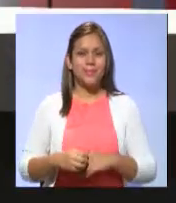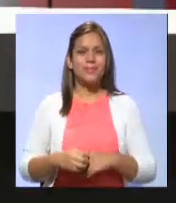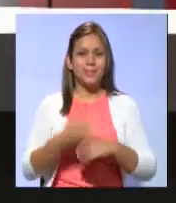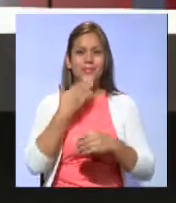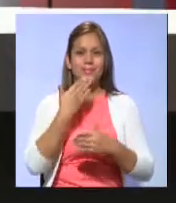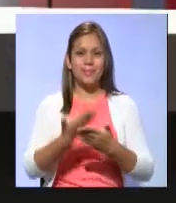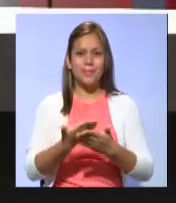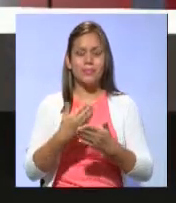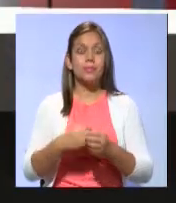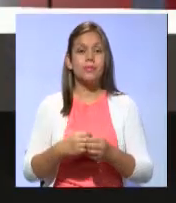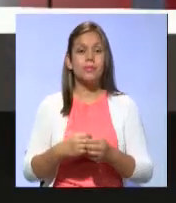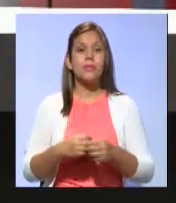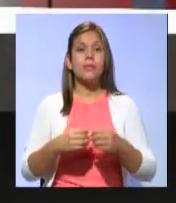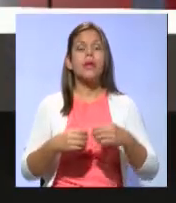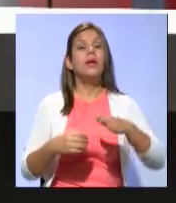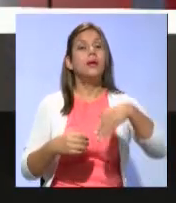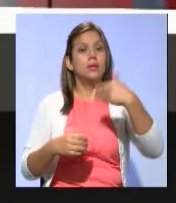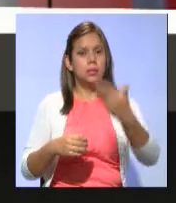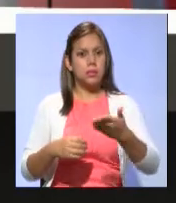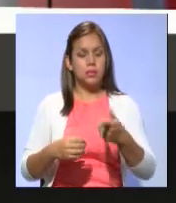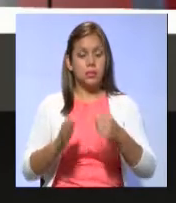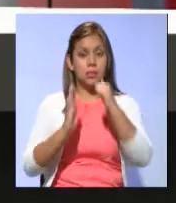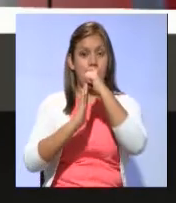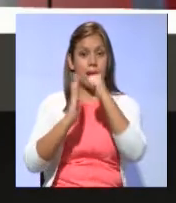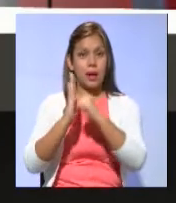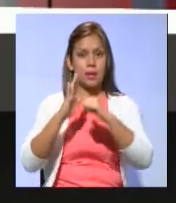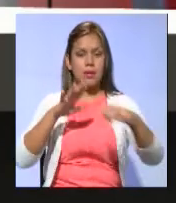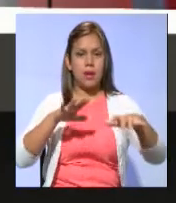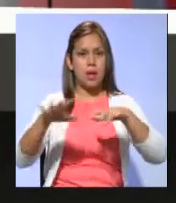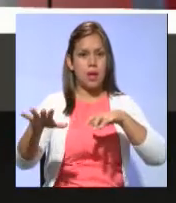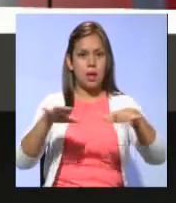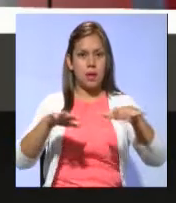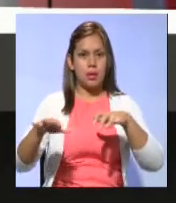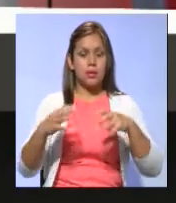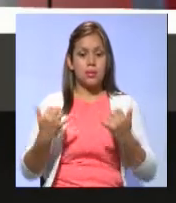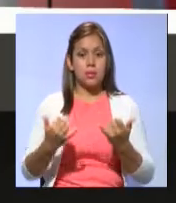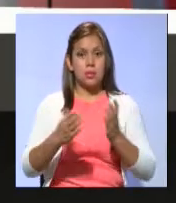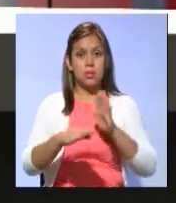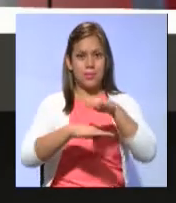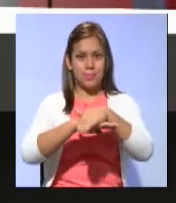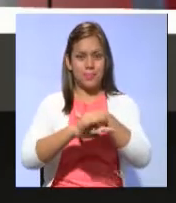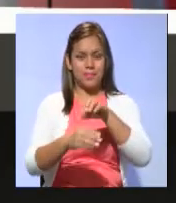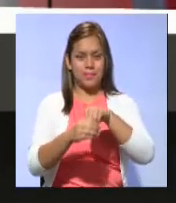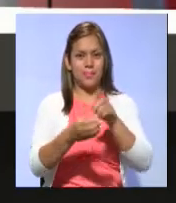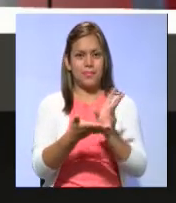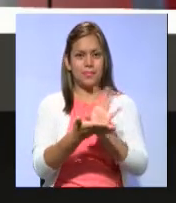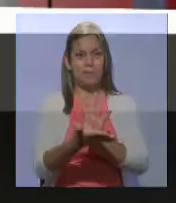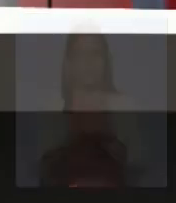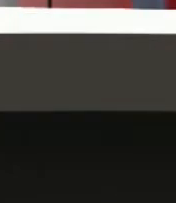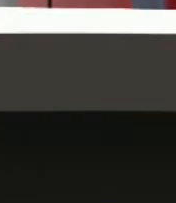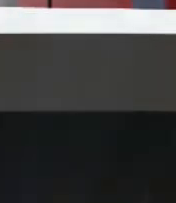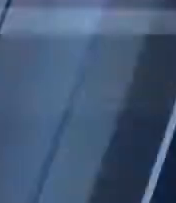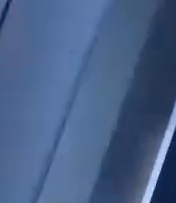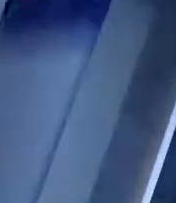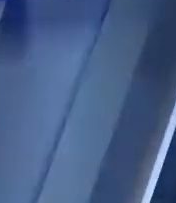por la información. A continuación les presentamos la agenda de actividades prevista para esta tarde en la Asamblea Nacional.